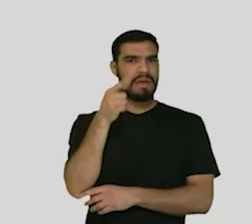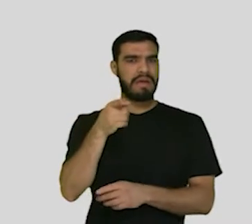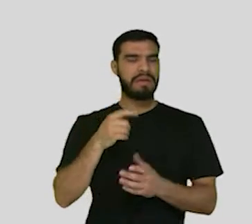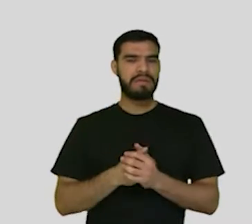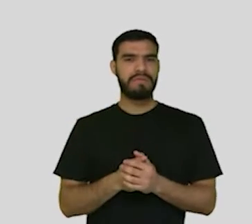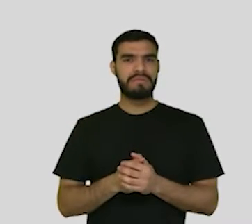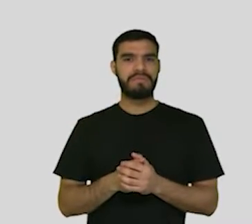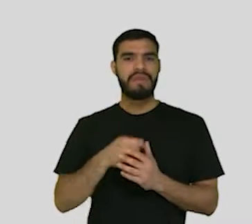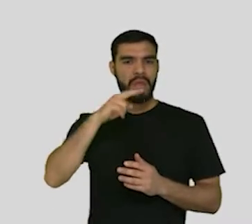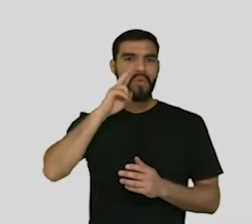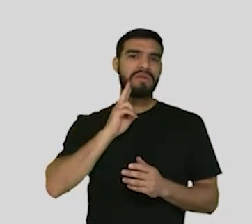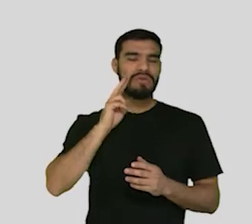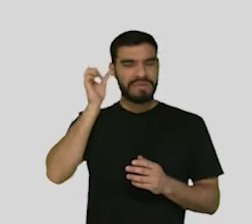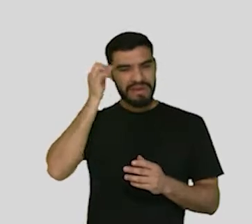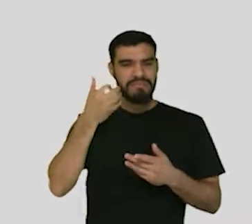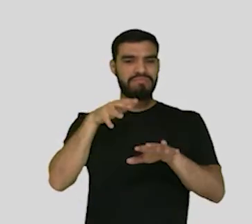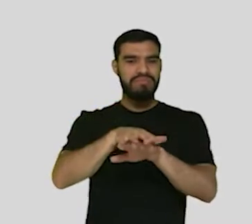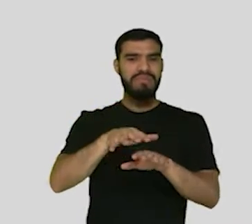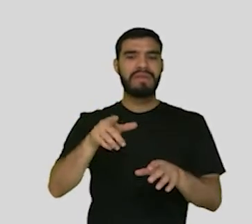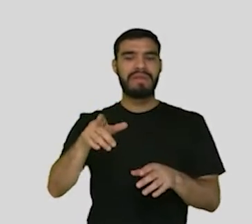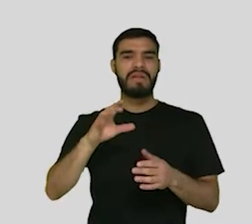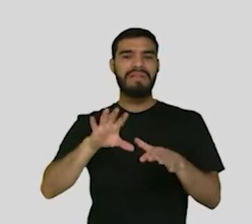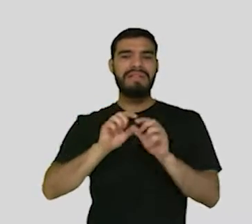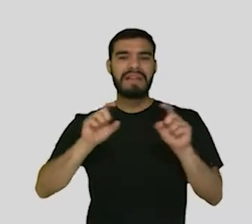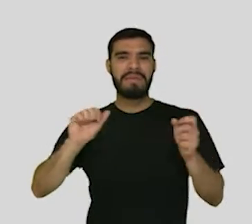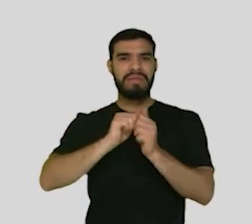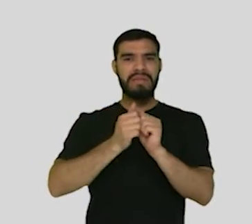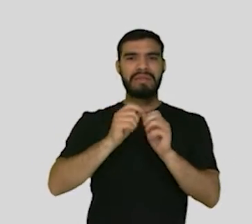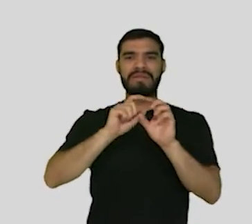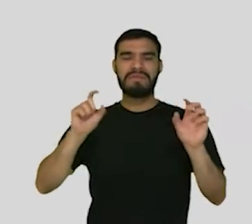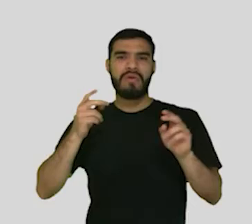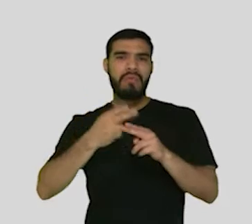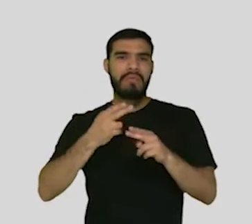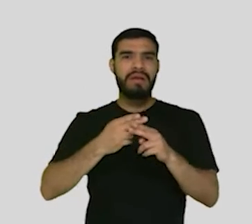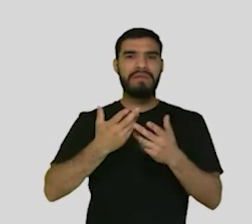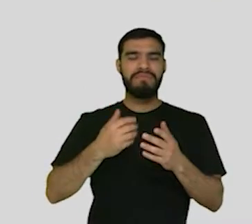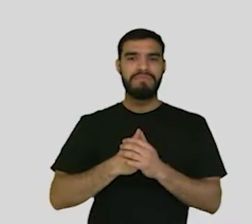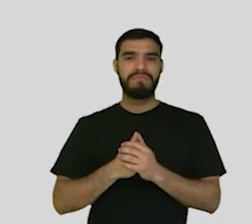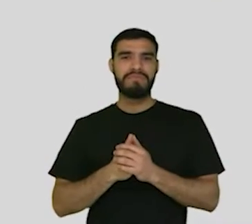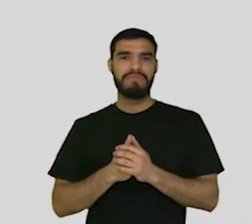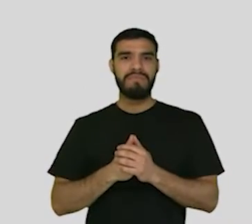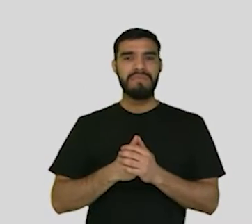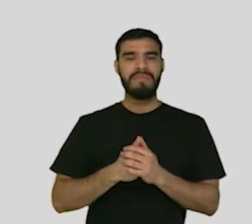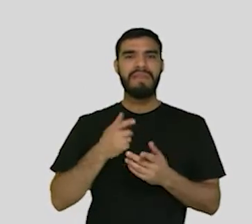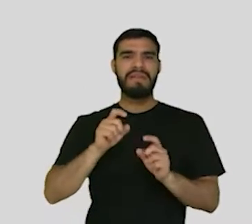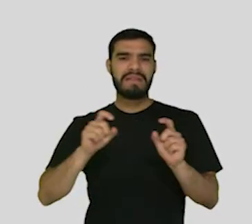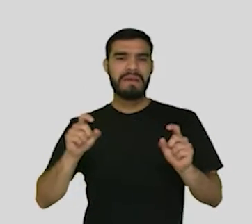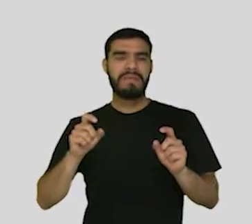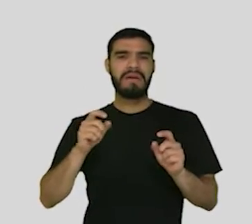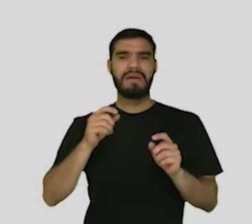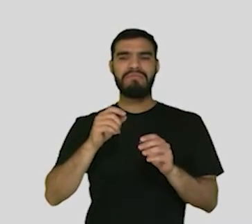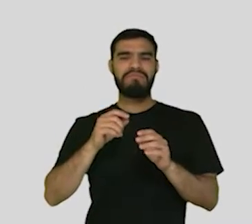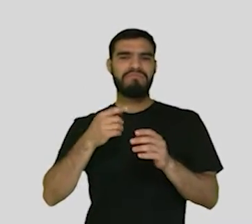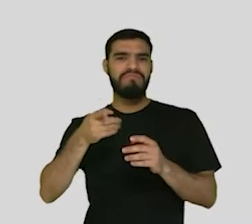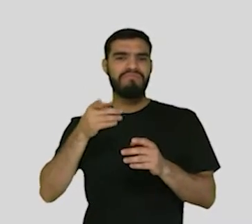se hace calle pe allá tu samba epe educación sexual que toma esa añe comprende va esa pañan de